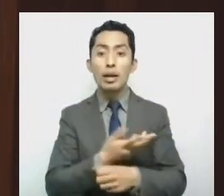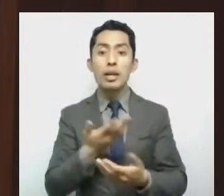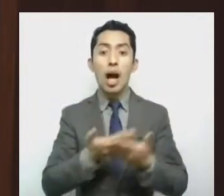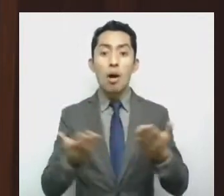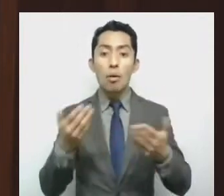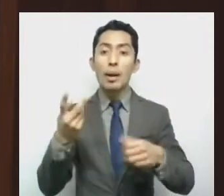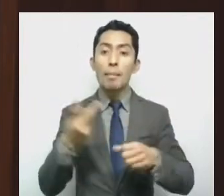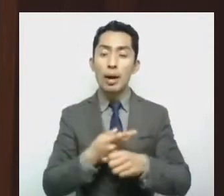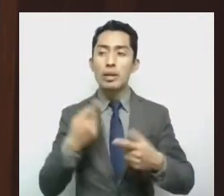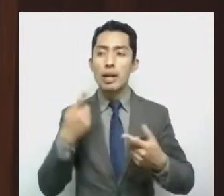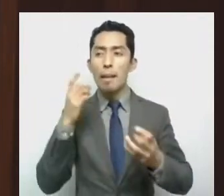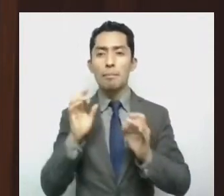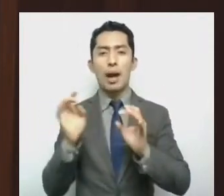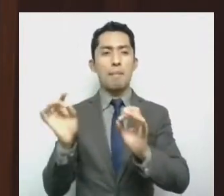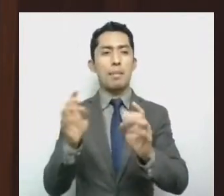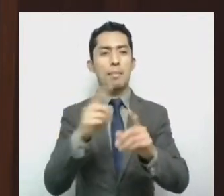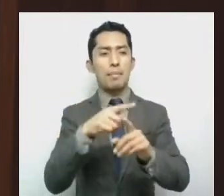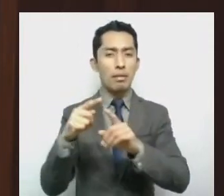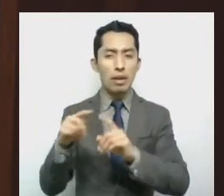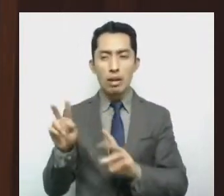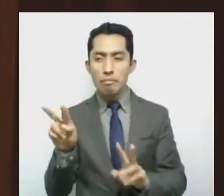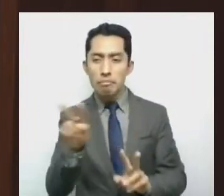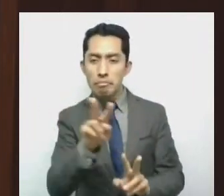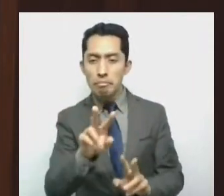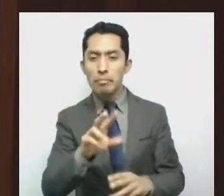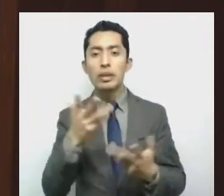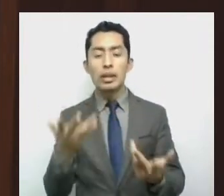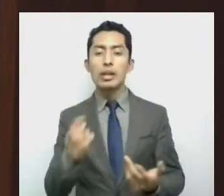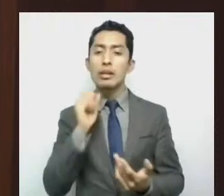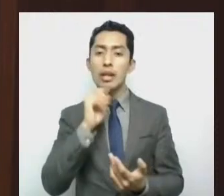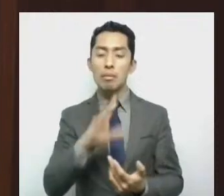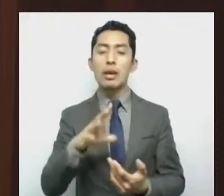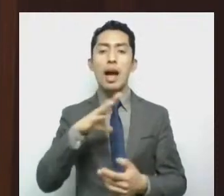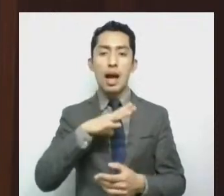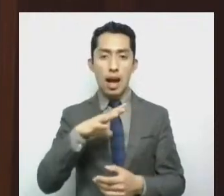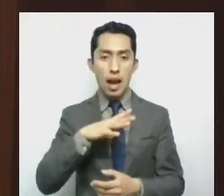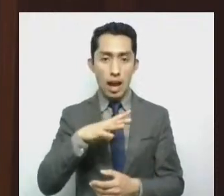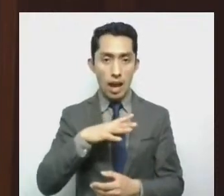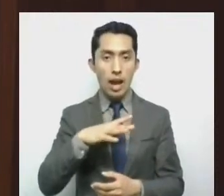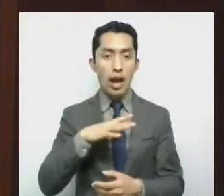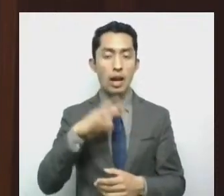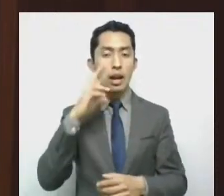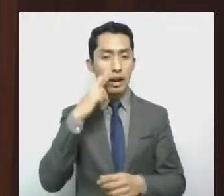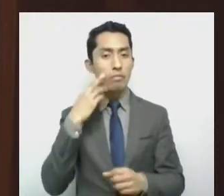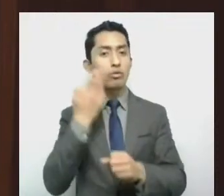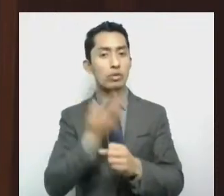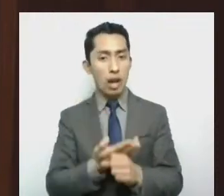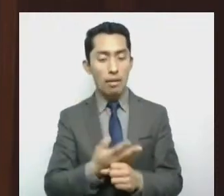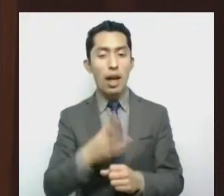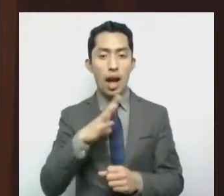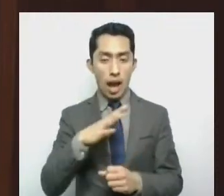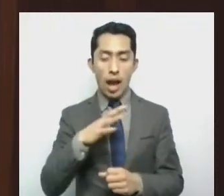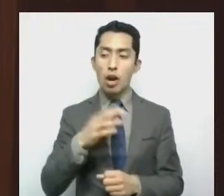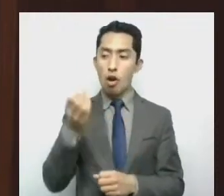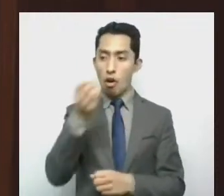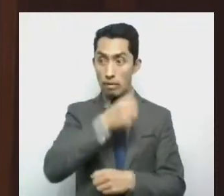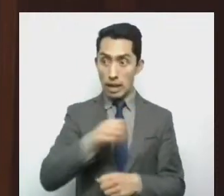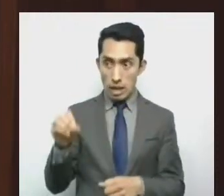y consecuentemente de la responsabilidad que estamos obligados a cumplir,